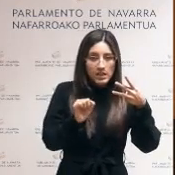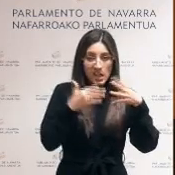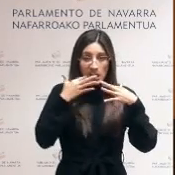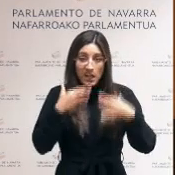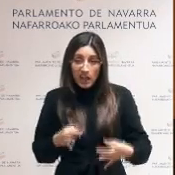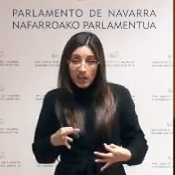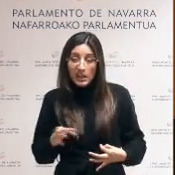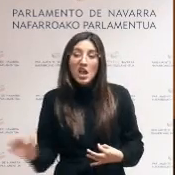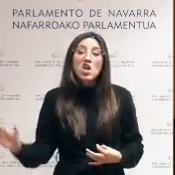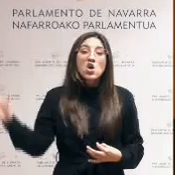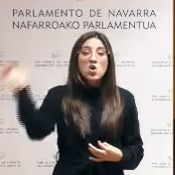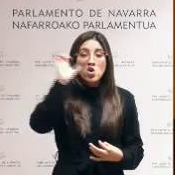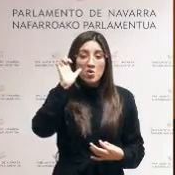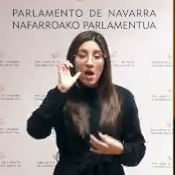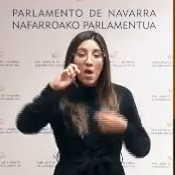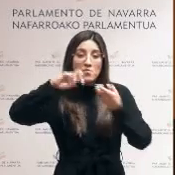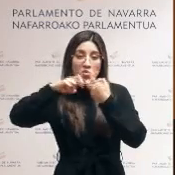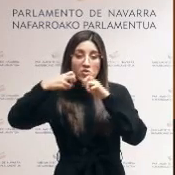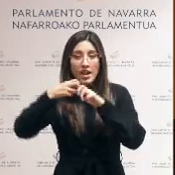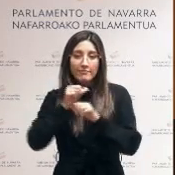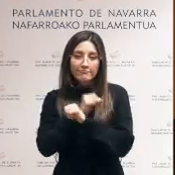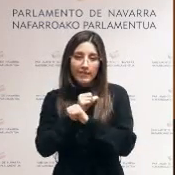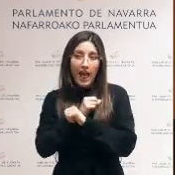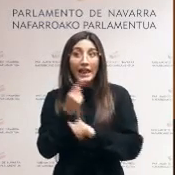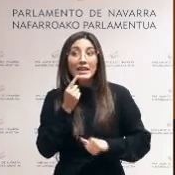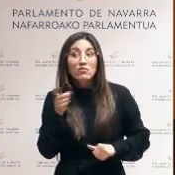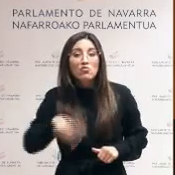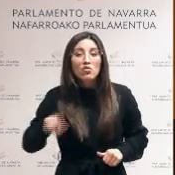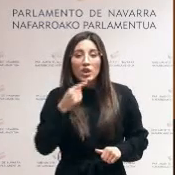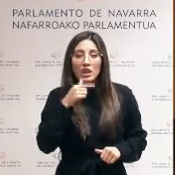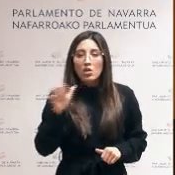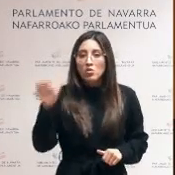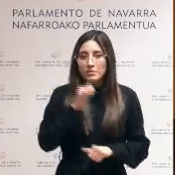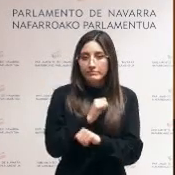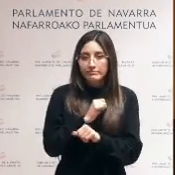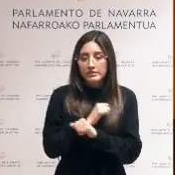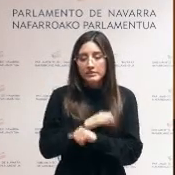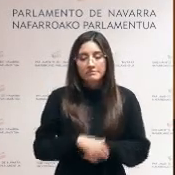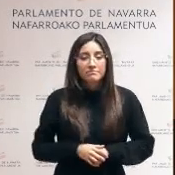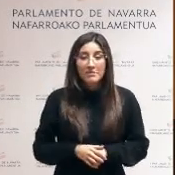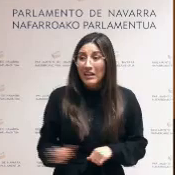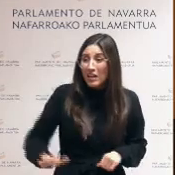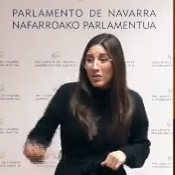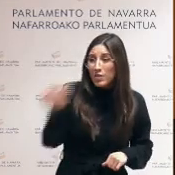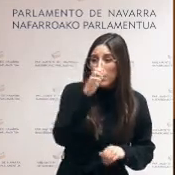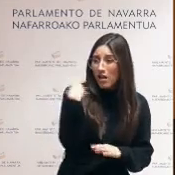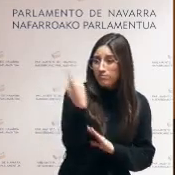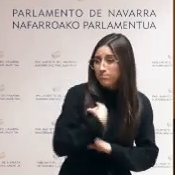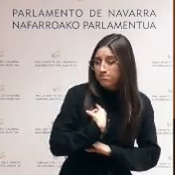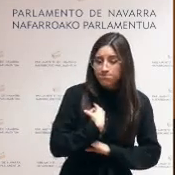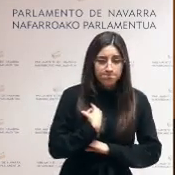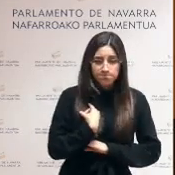Bruselas. Dicen que hay que esperar a Europa. Pues no, señorías, Europa no nos tiene que marcar el ritmo, nos